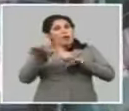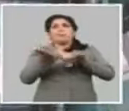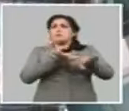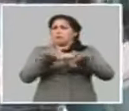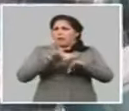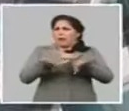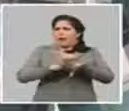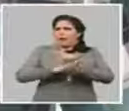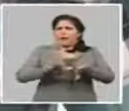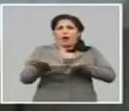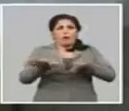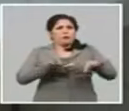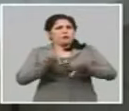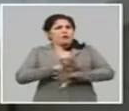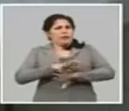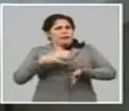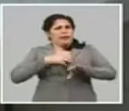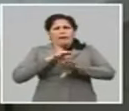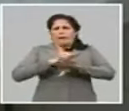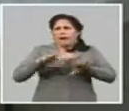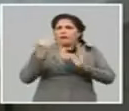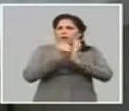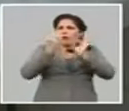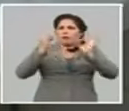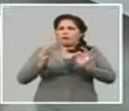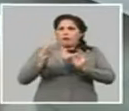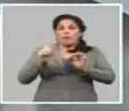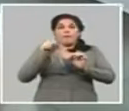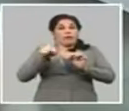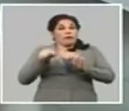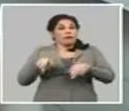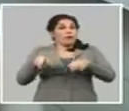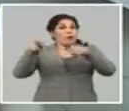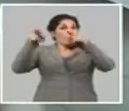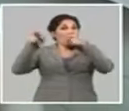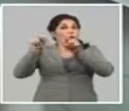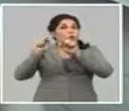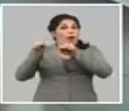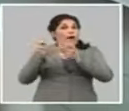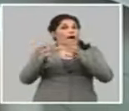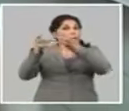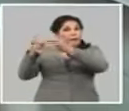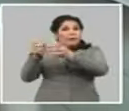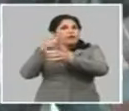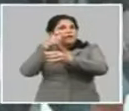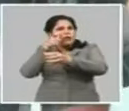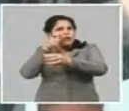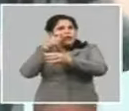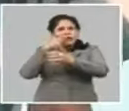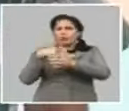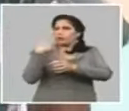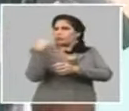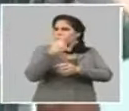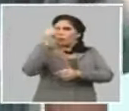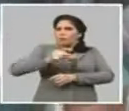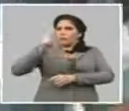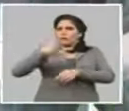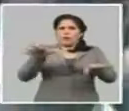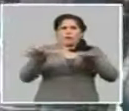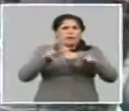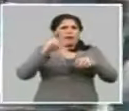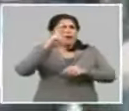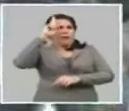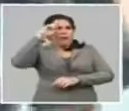están todas las condiciones con todas las garantías es un centro de aislamiento y de vigilancia con todo el personal de salud